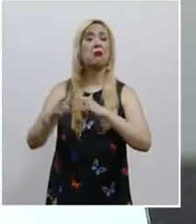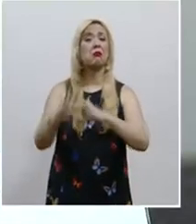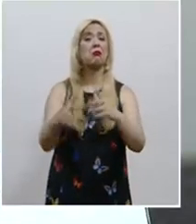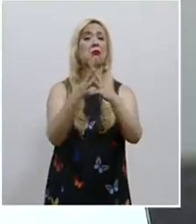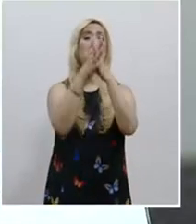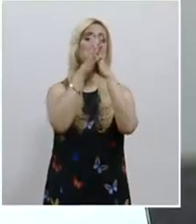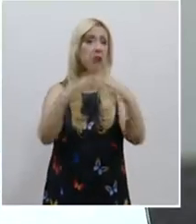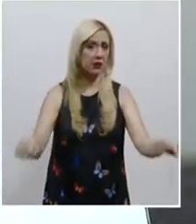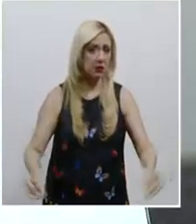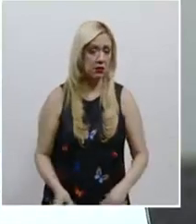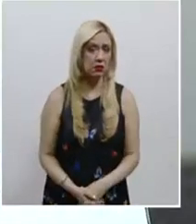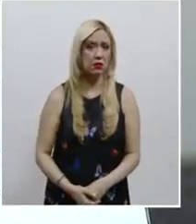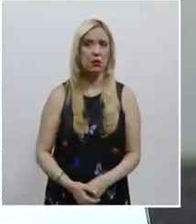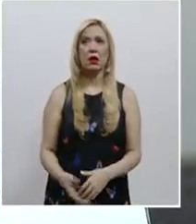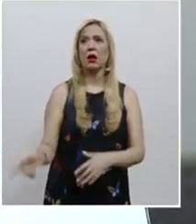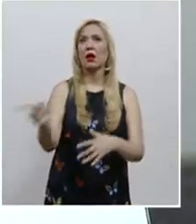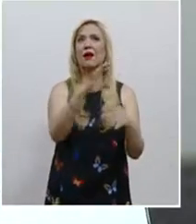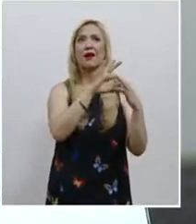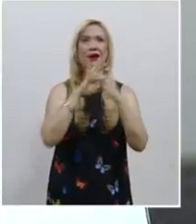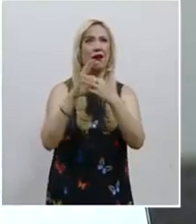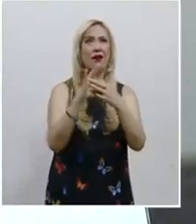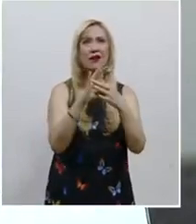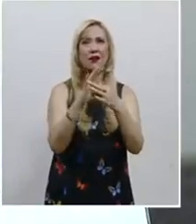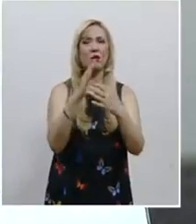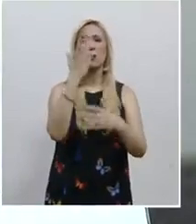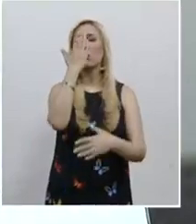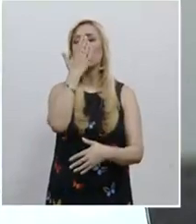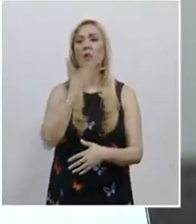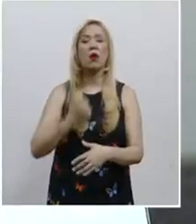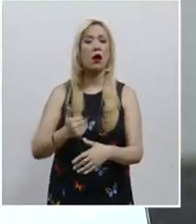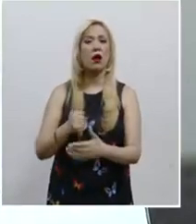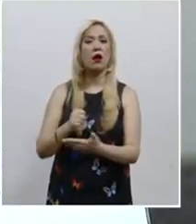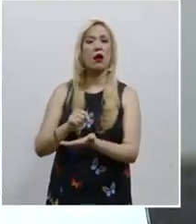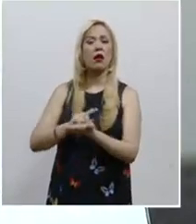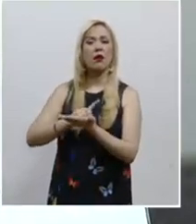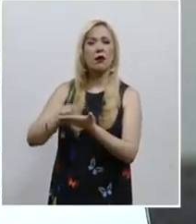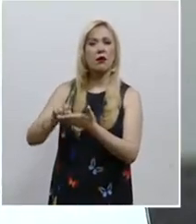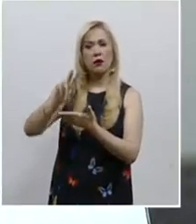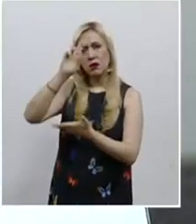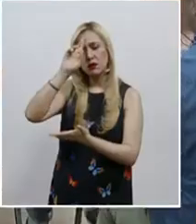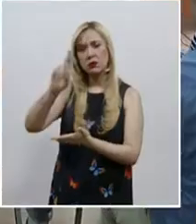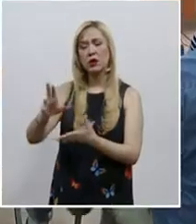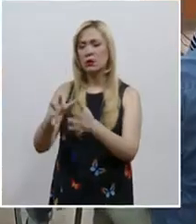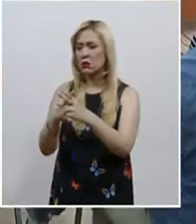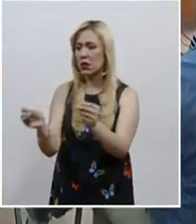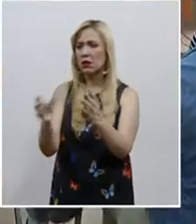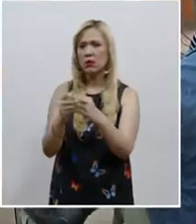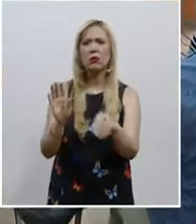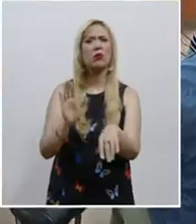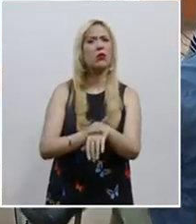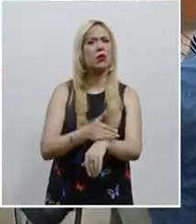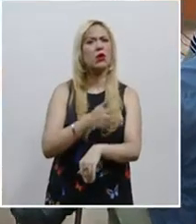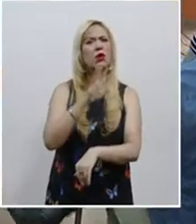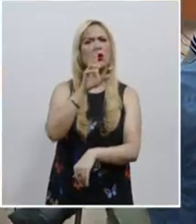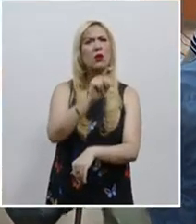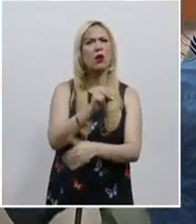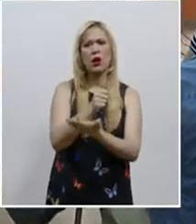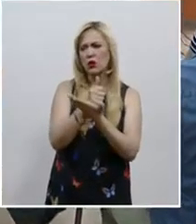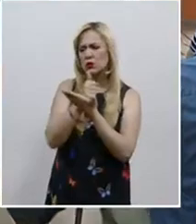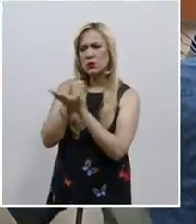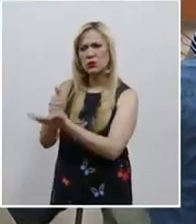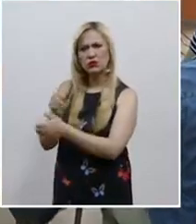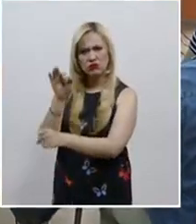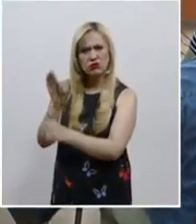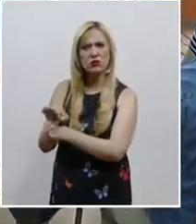el corporativismo desaparece a nuestros activistas, ¿por qué no se defiende a los que nos defienden? En el acto que se llevó a cabo en el Centro